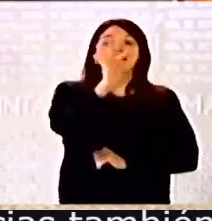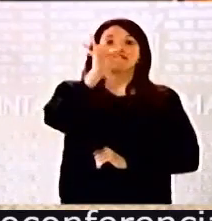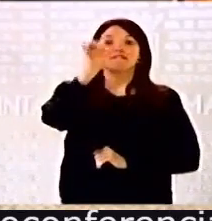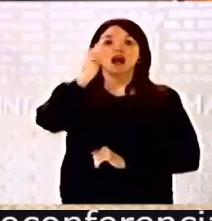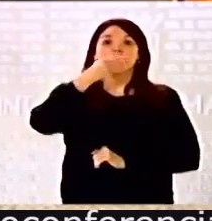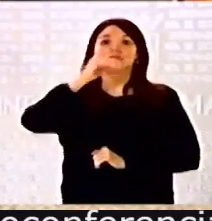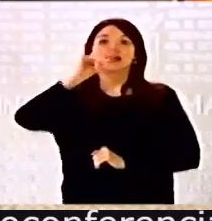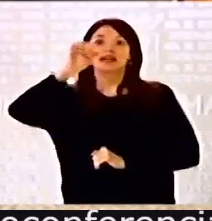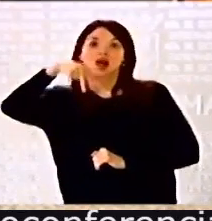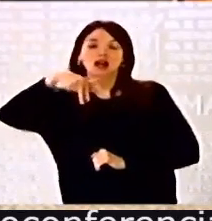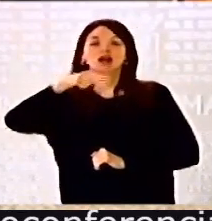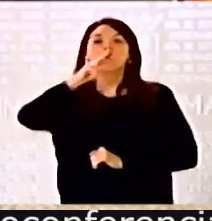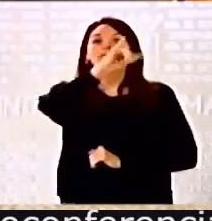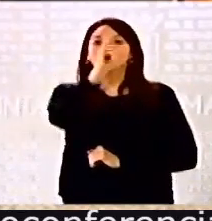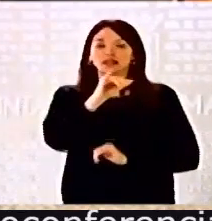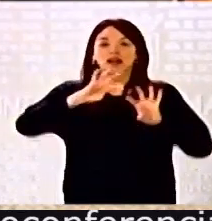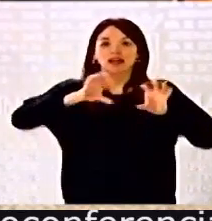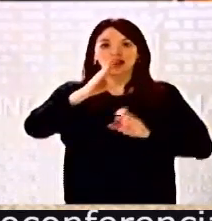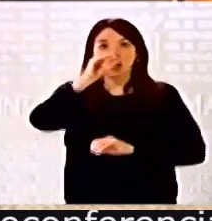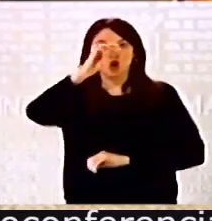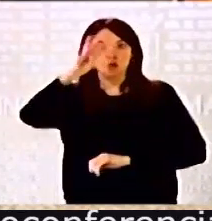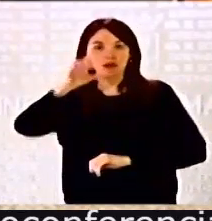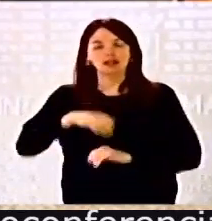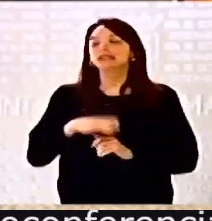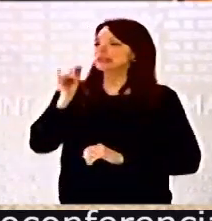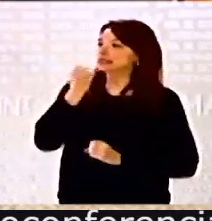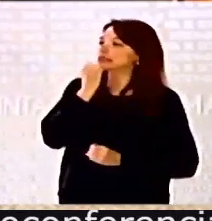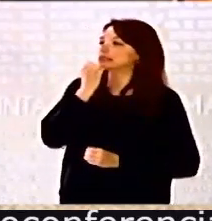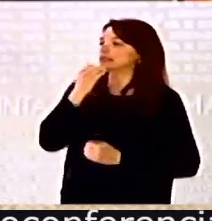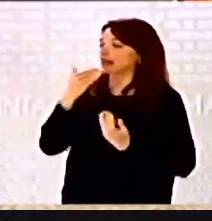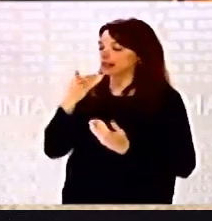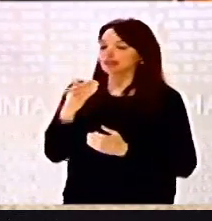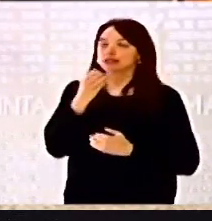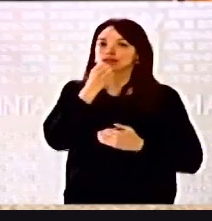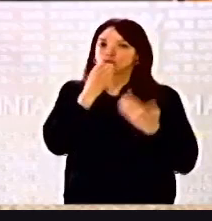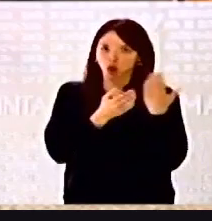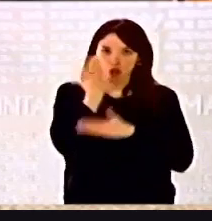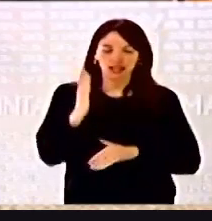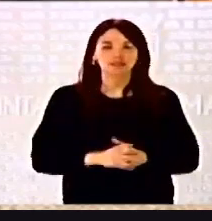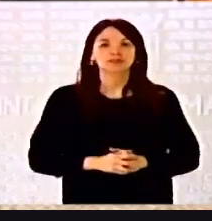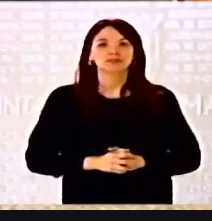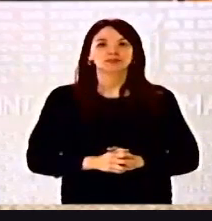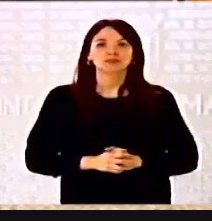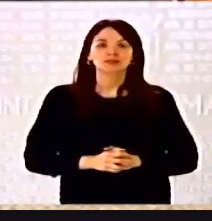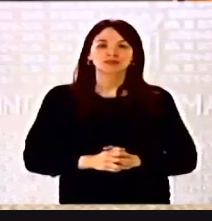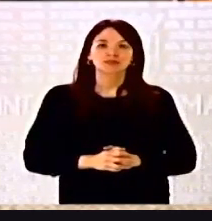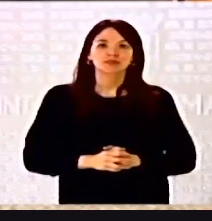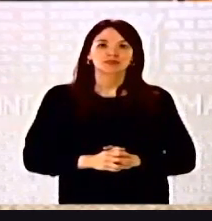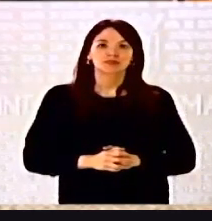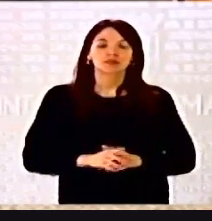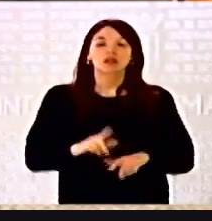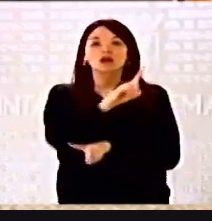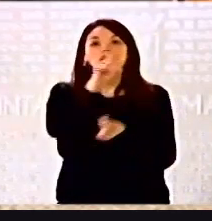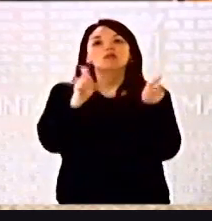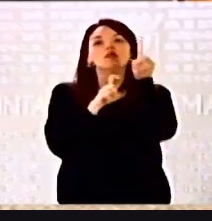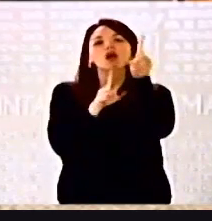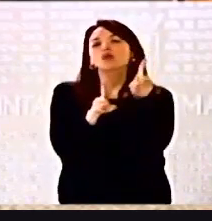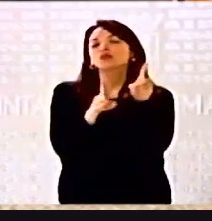de la cadena COPE. Sí, gracias. ¿Qué tal? Buenos días, perdón. La pregunta va